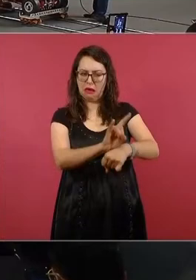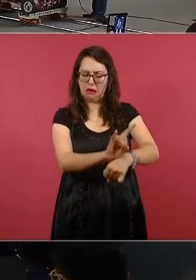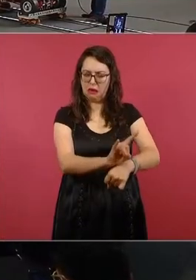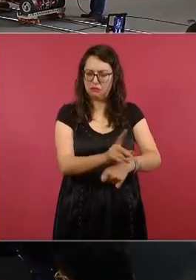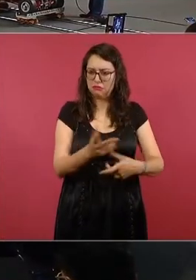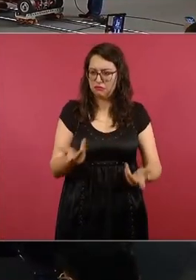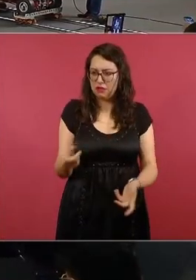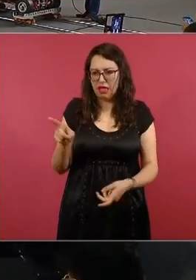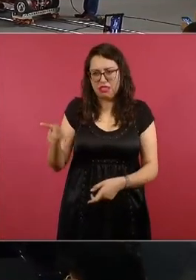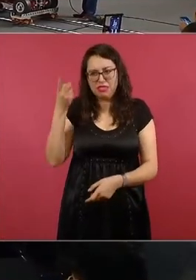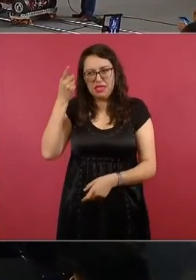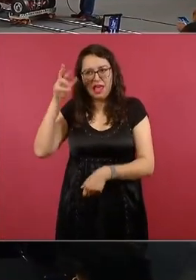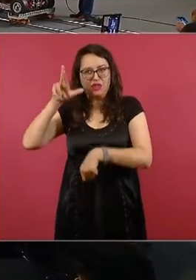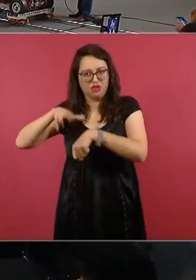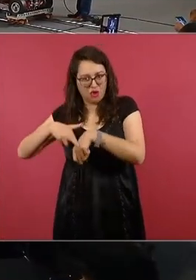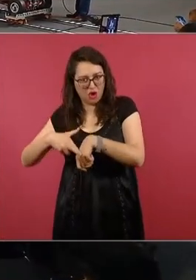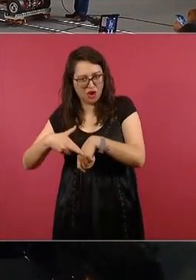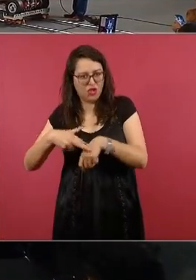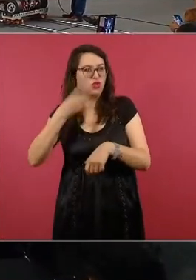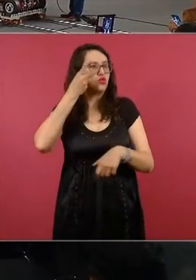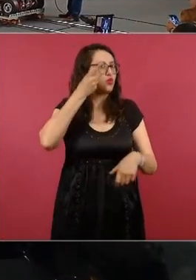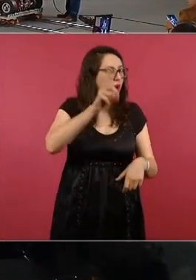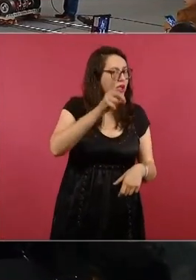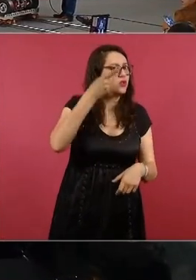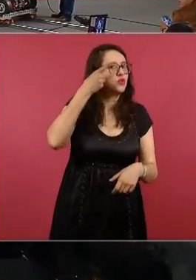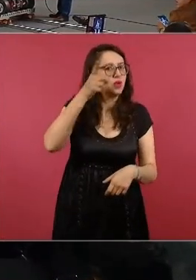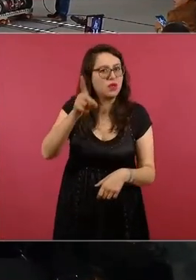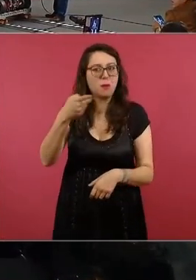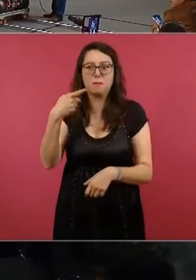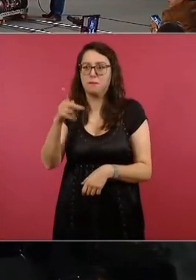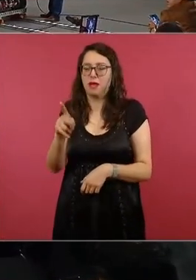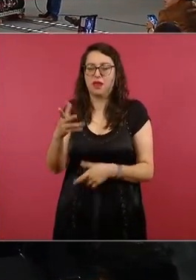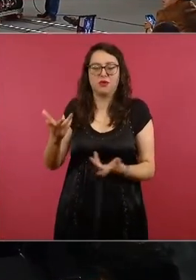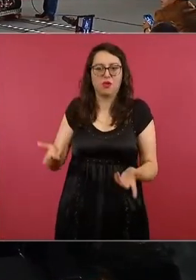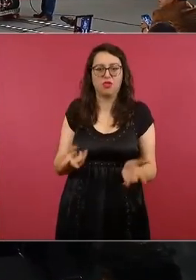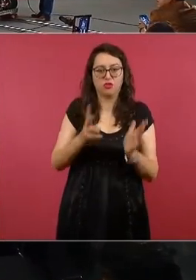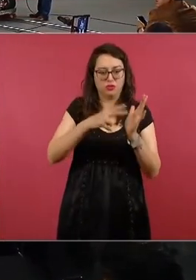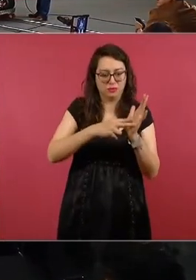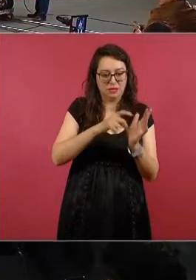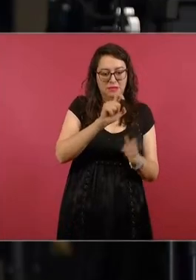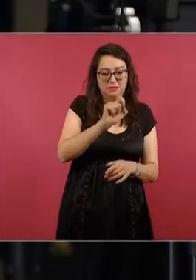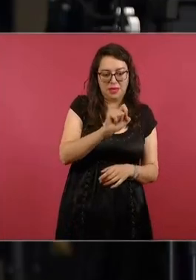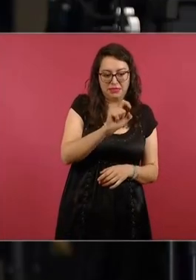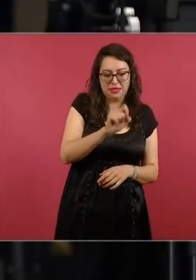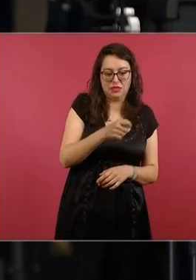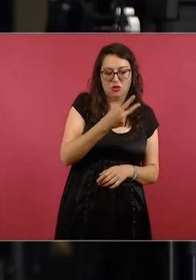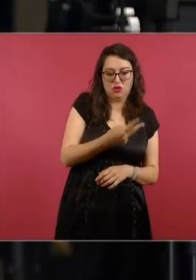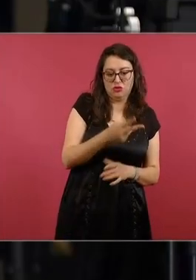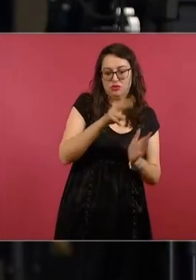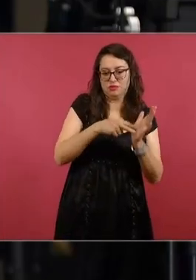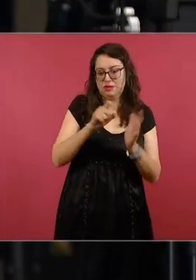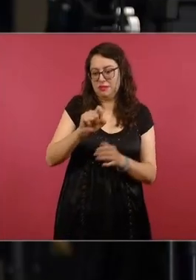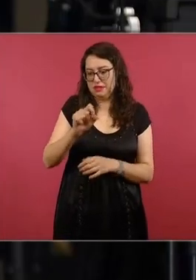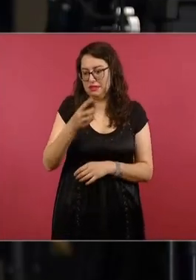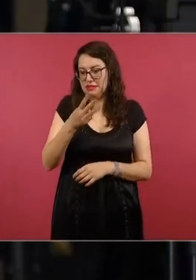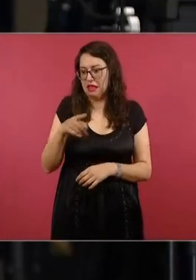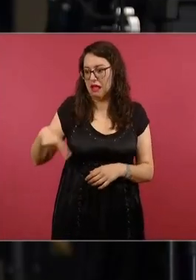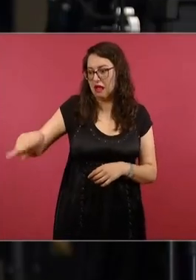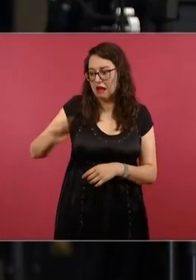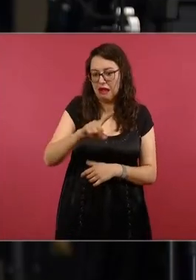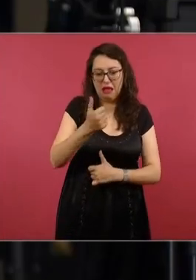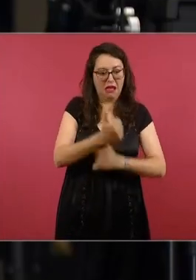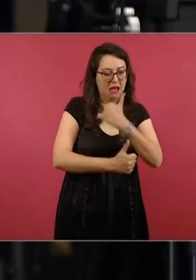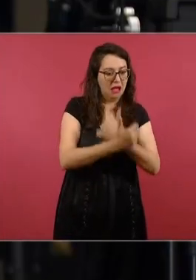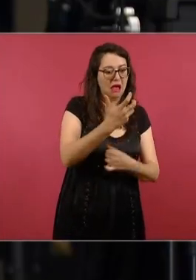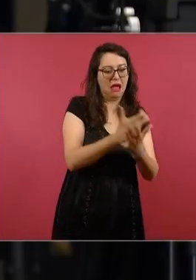entre 2020 y 2022, 3 empresas de Armando Alonso Beltrán, Acubo, Arro y Subsus Ingeniería, compitieron entre sí y